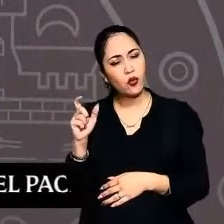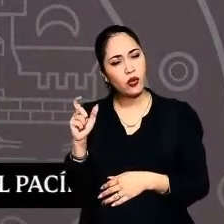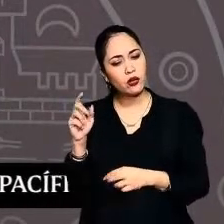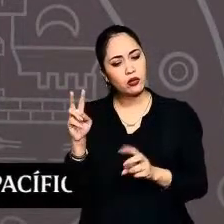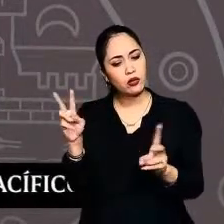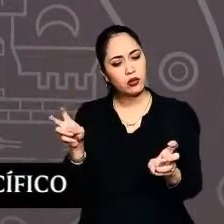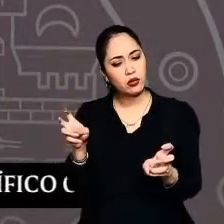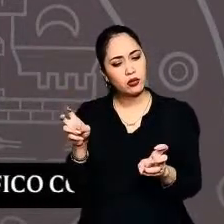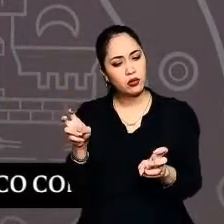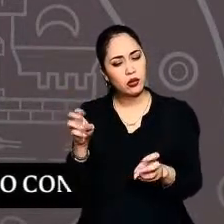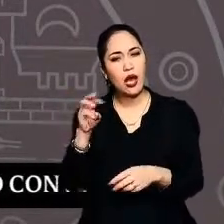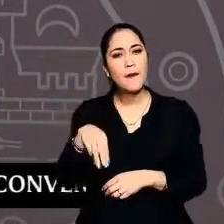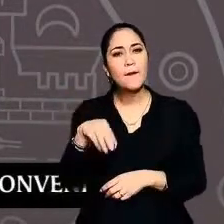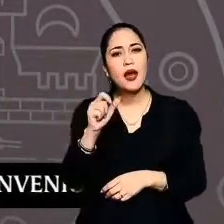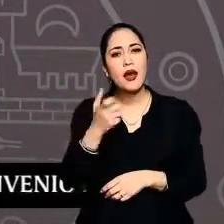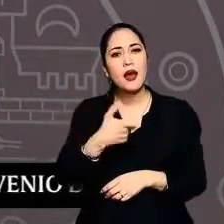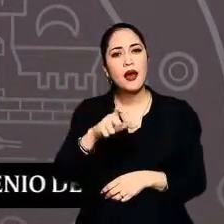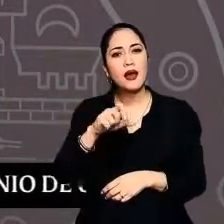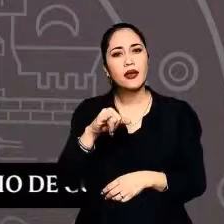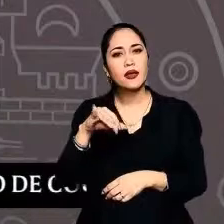el Casamaquillo.